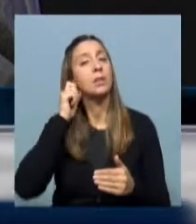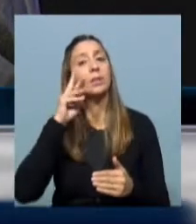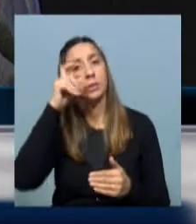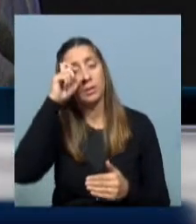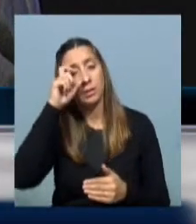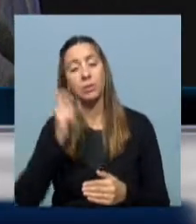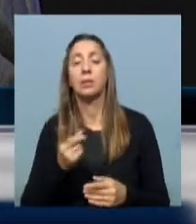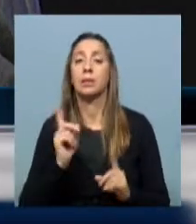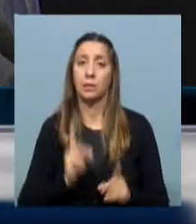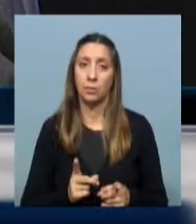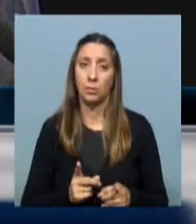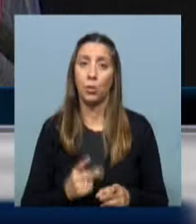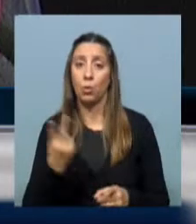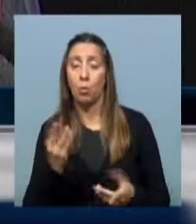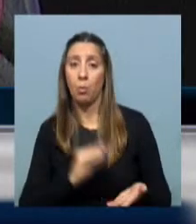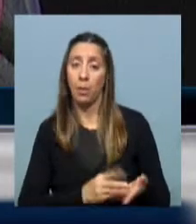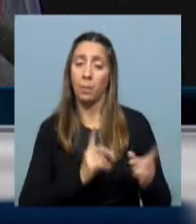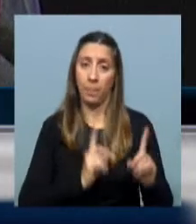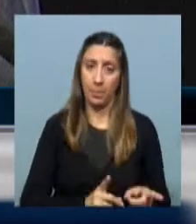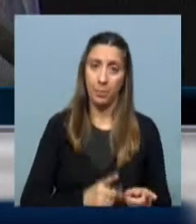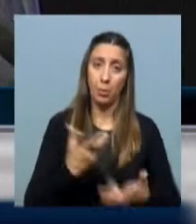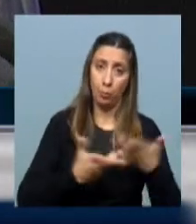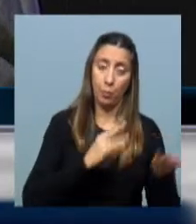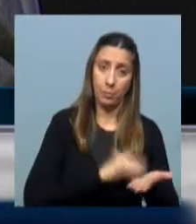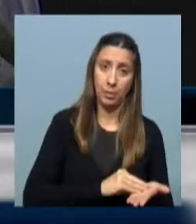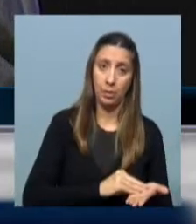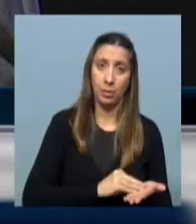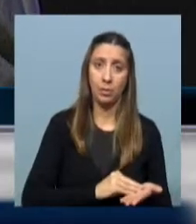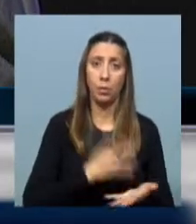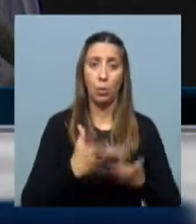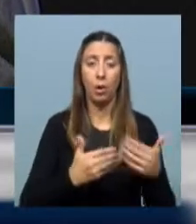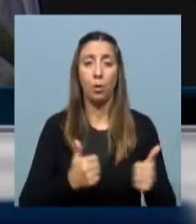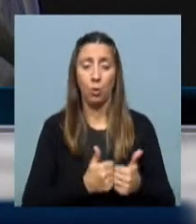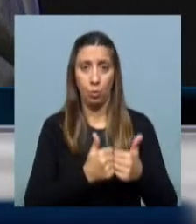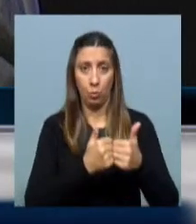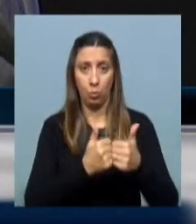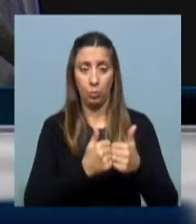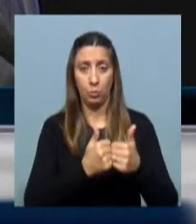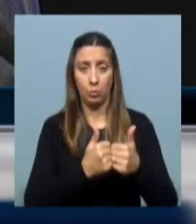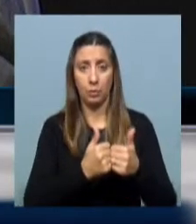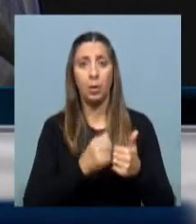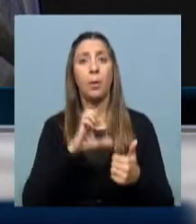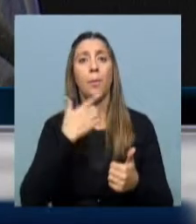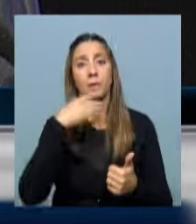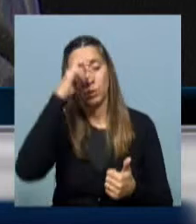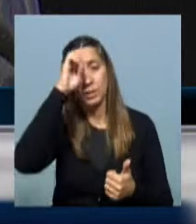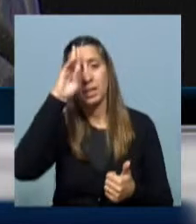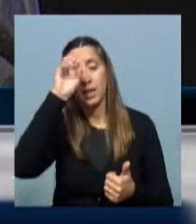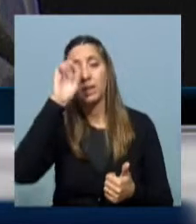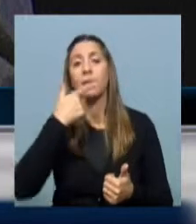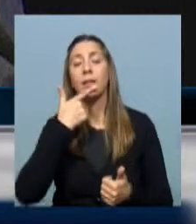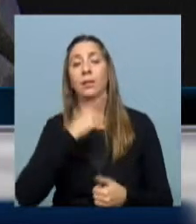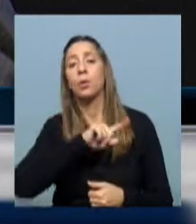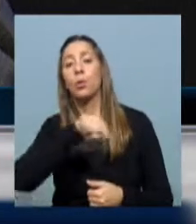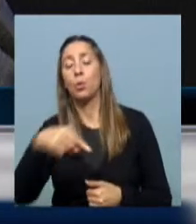Se le han sumado otros dos fuegos más, que uno es una quema controlada en Paso de las Carretas, y